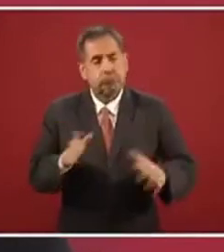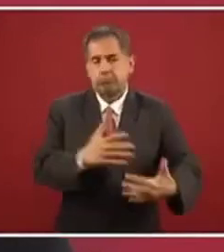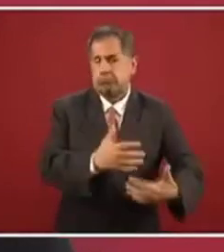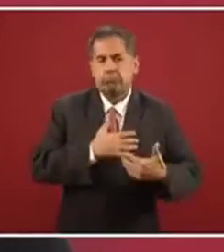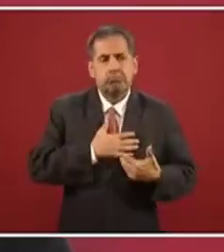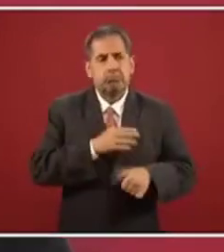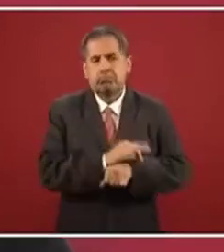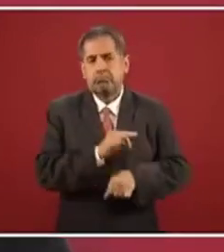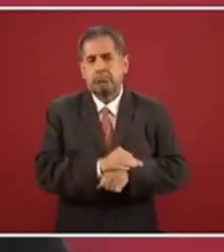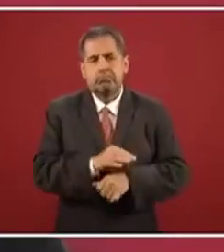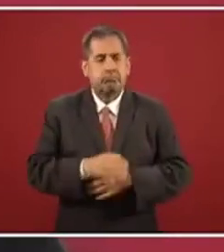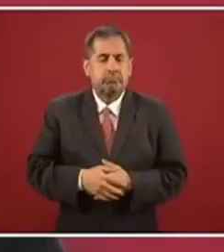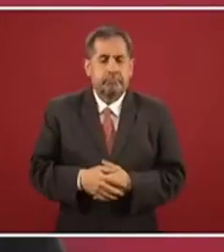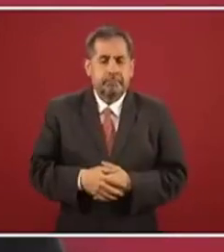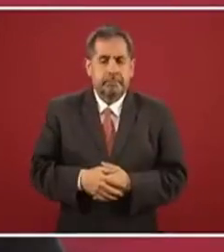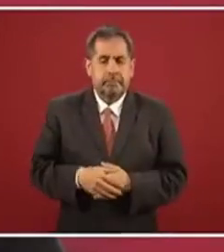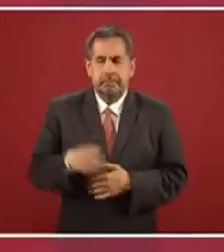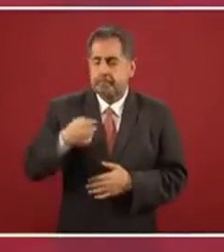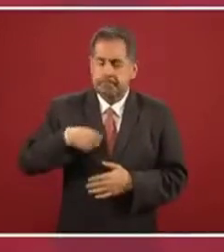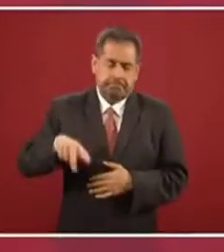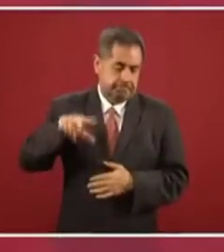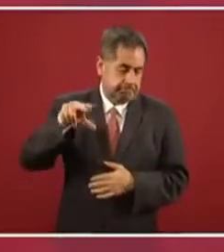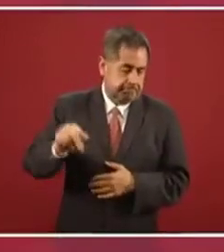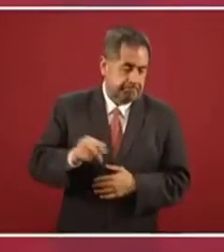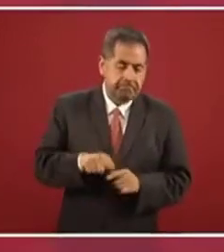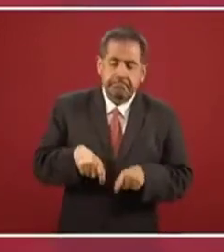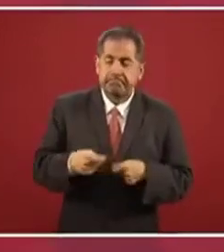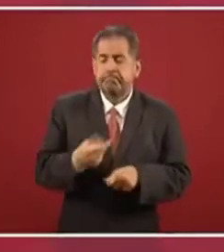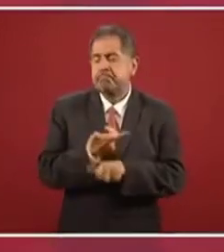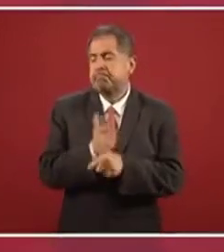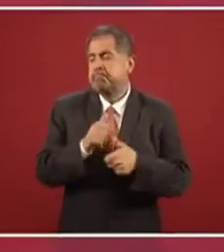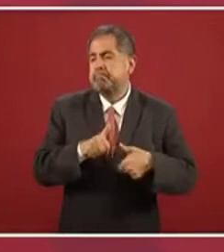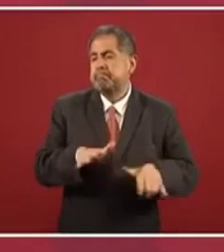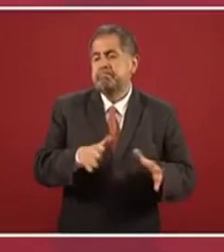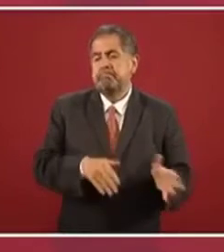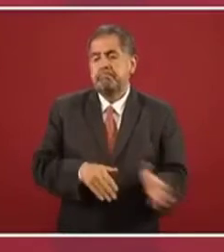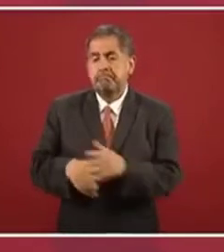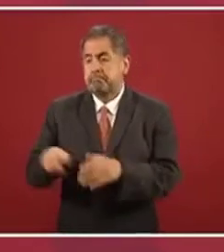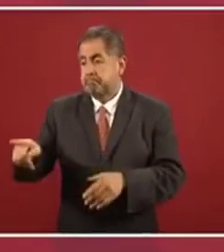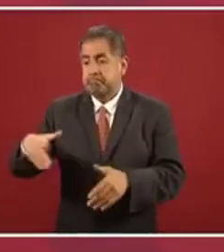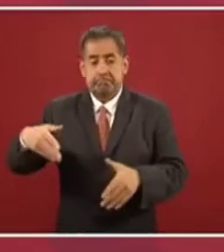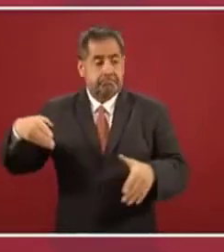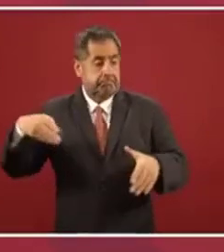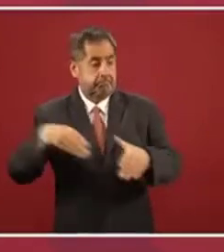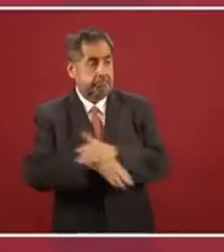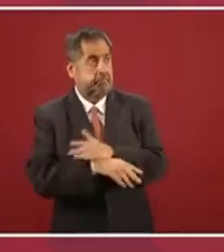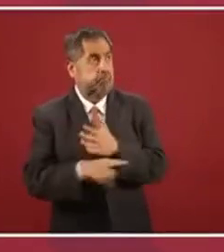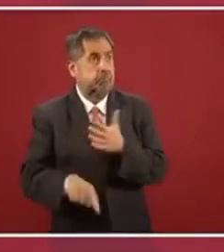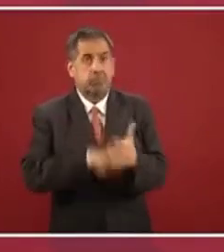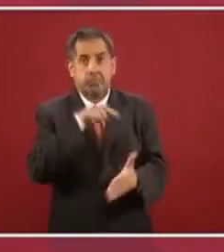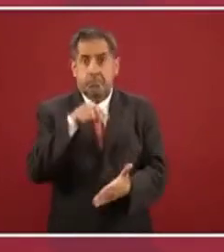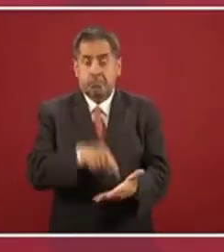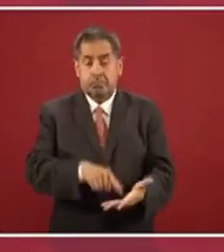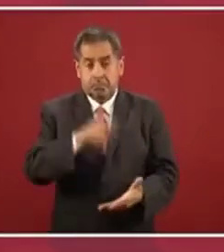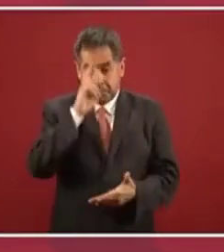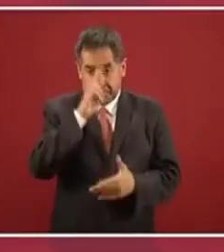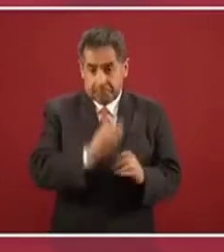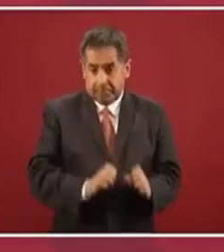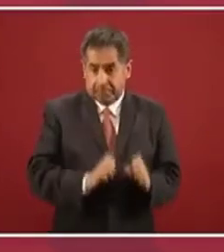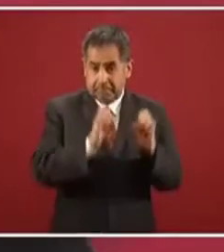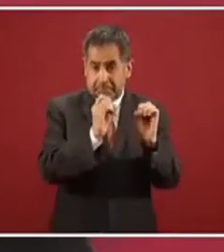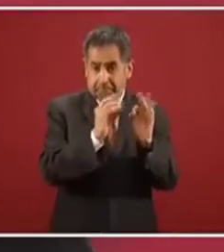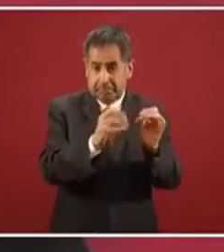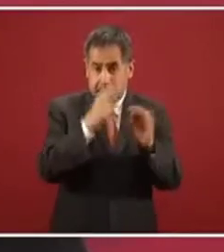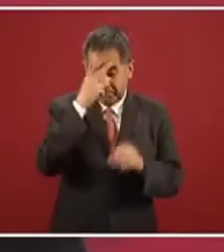De ninguna manera permitiríamos que ingresen al recinto de la representación de